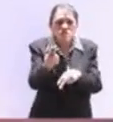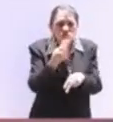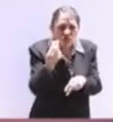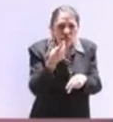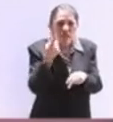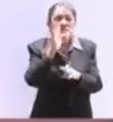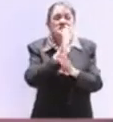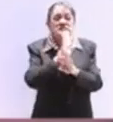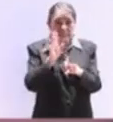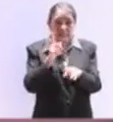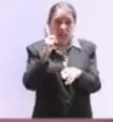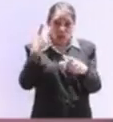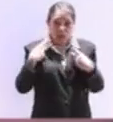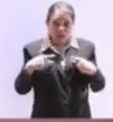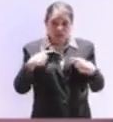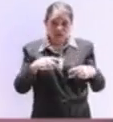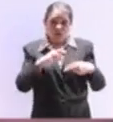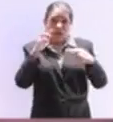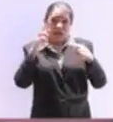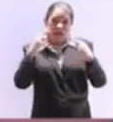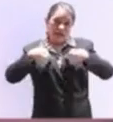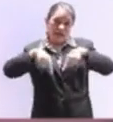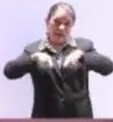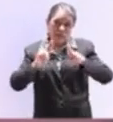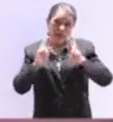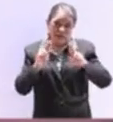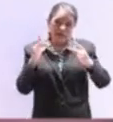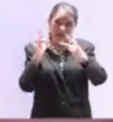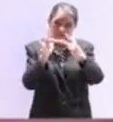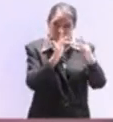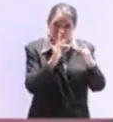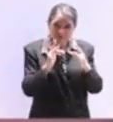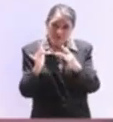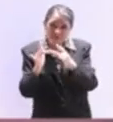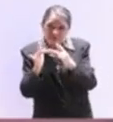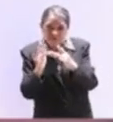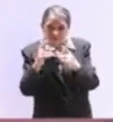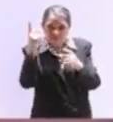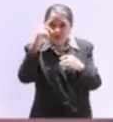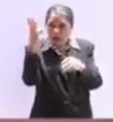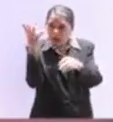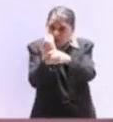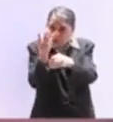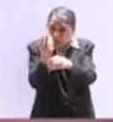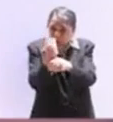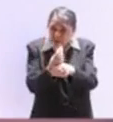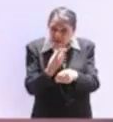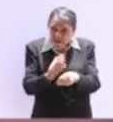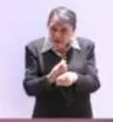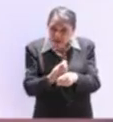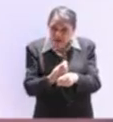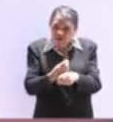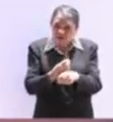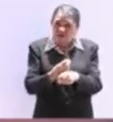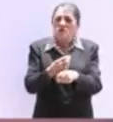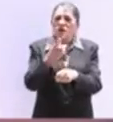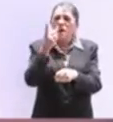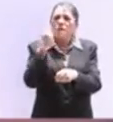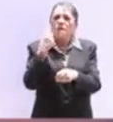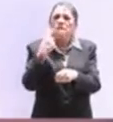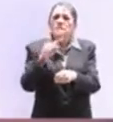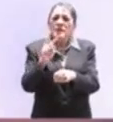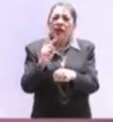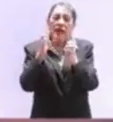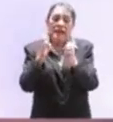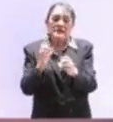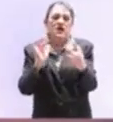quiero decirles también que estos enlaces que han sido capacitados deberán estar en permanente comunicación con